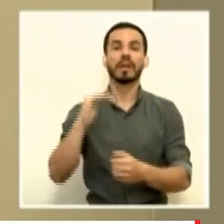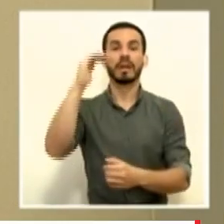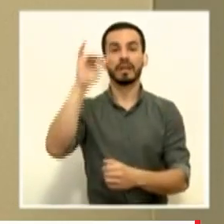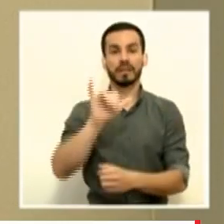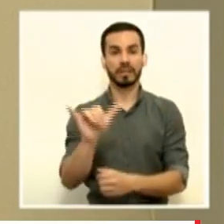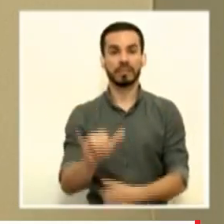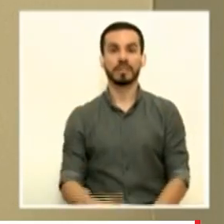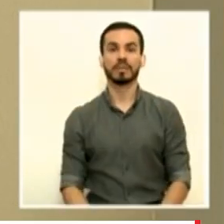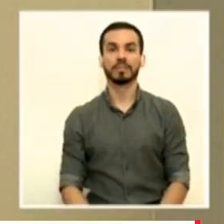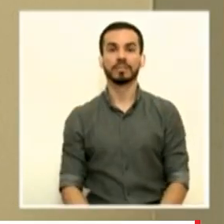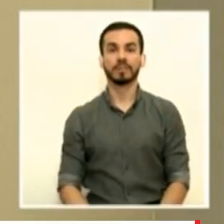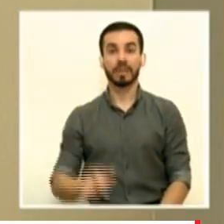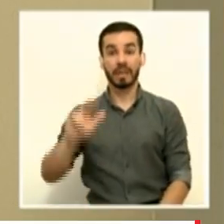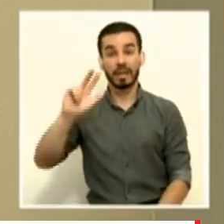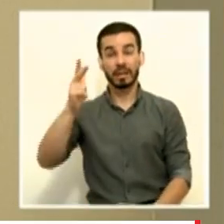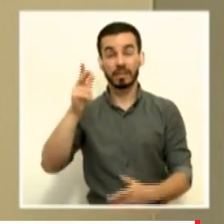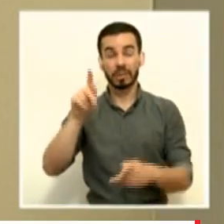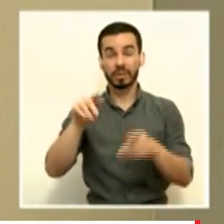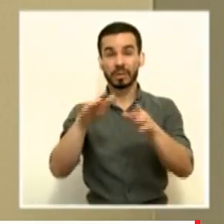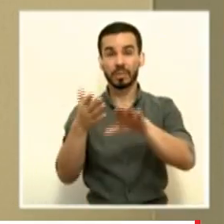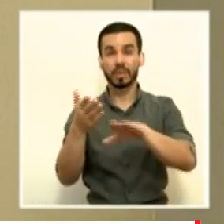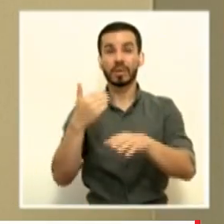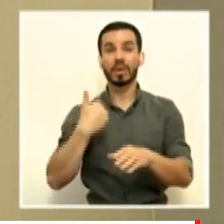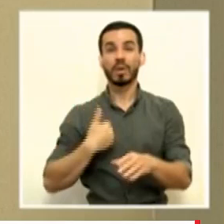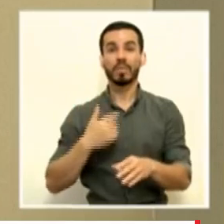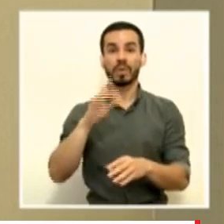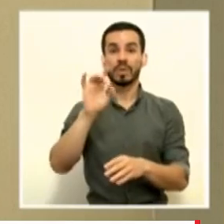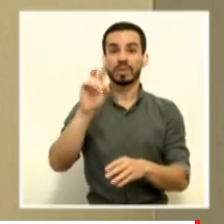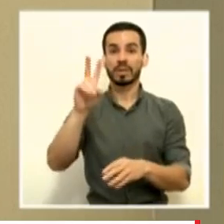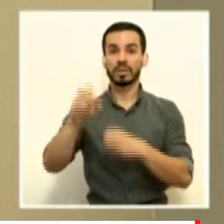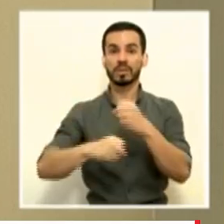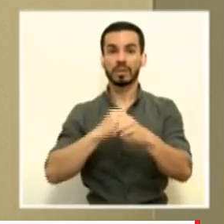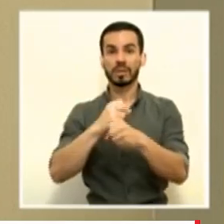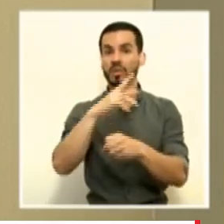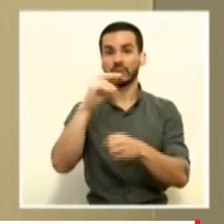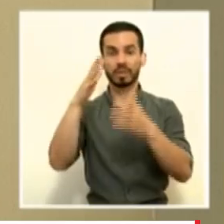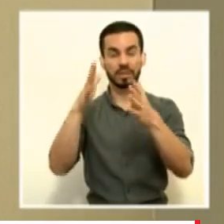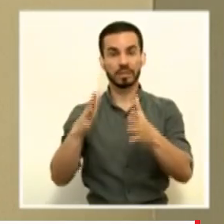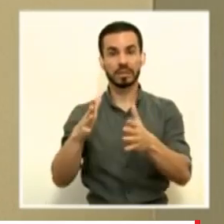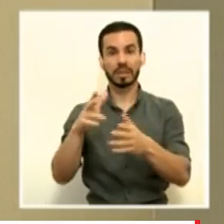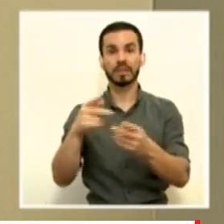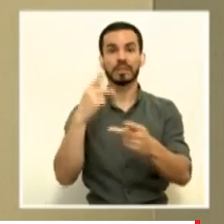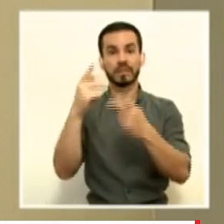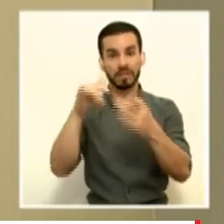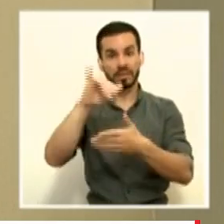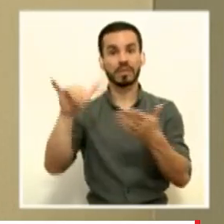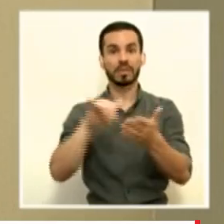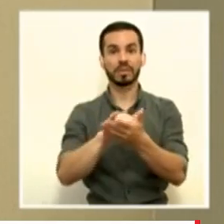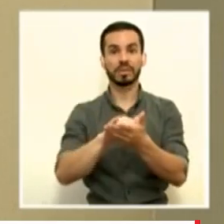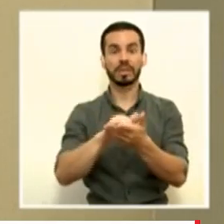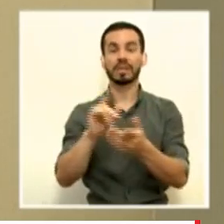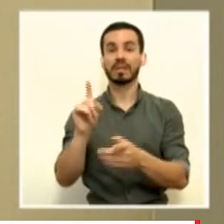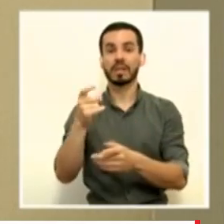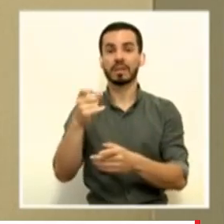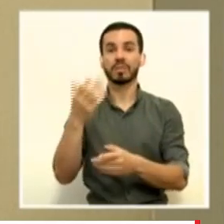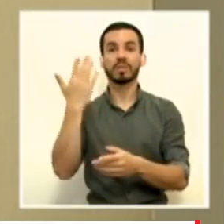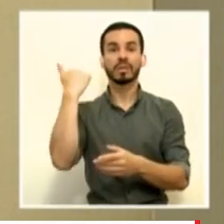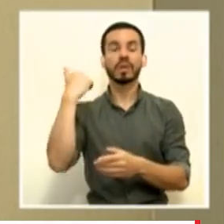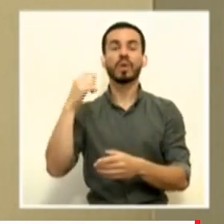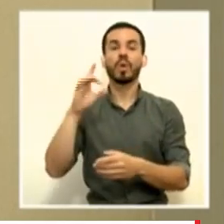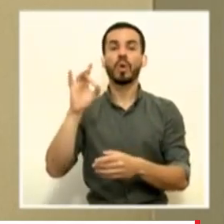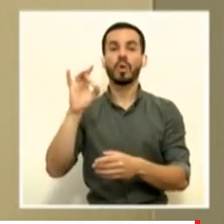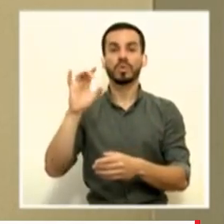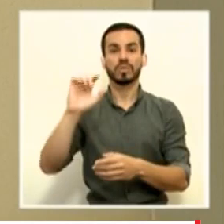alta. El tercer fallecimiento se trata de un hombre de 82 años, costarricense, vecino de San José, fue diagnosticado el 8 de